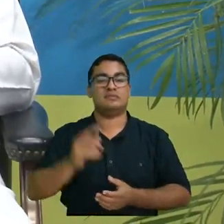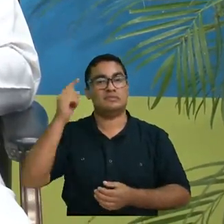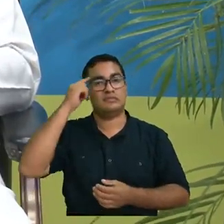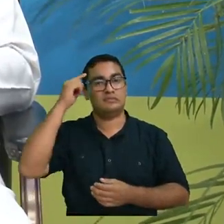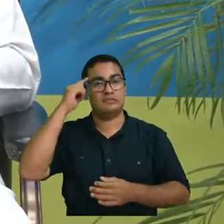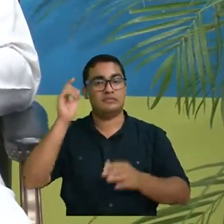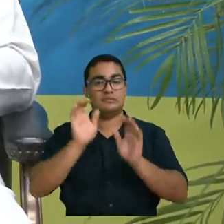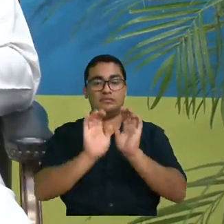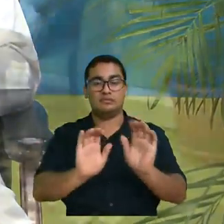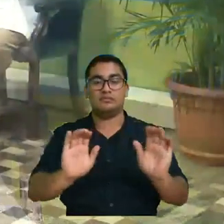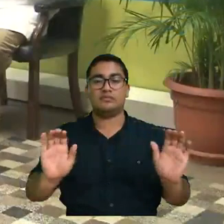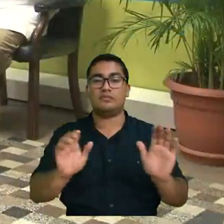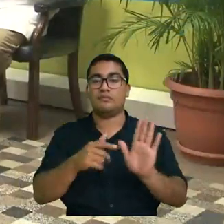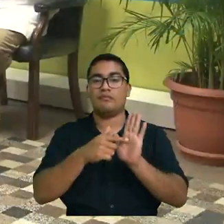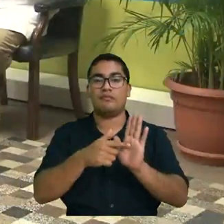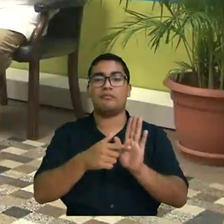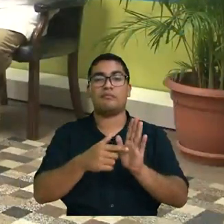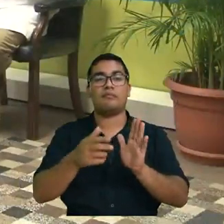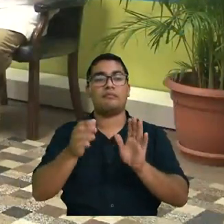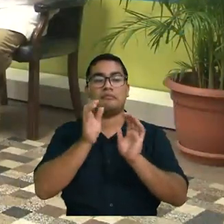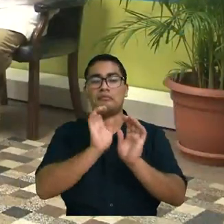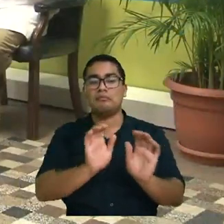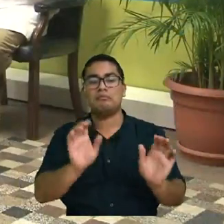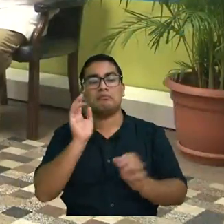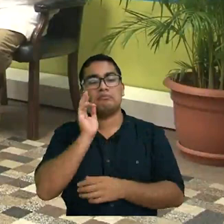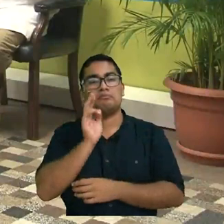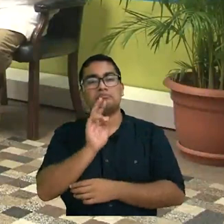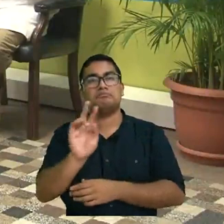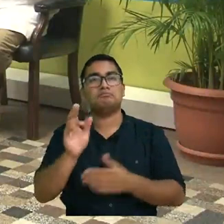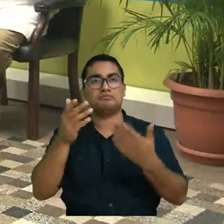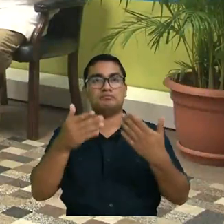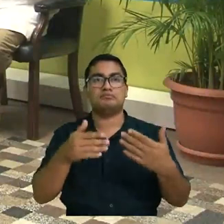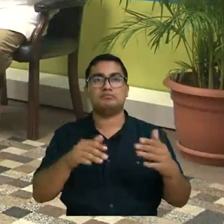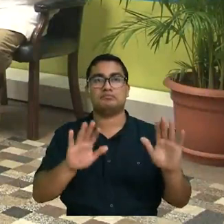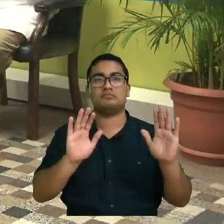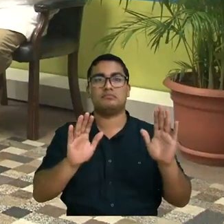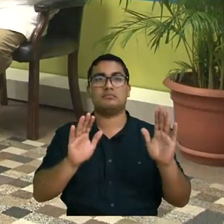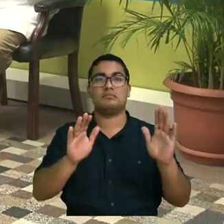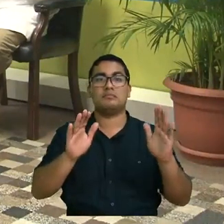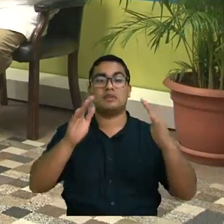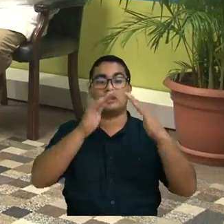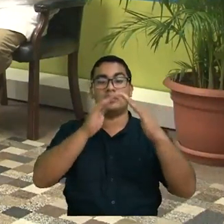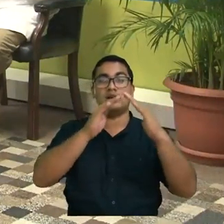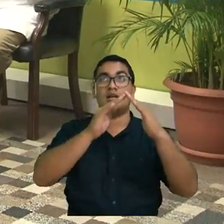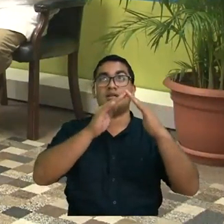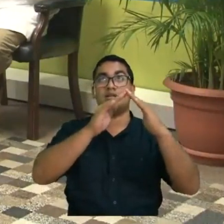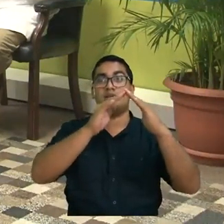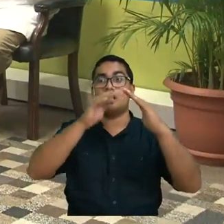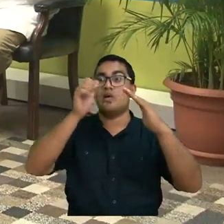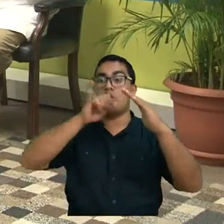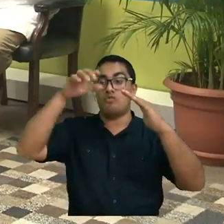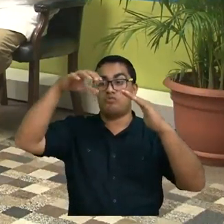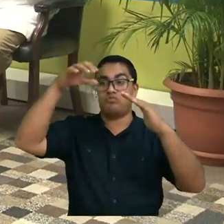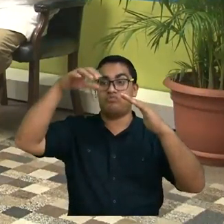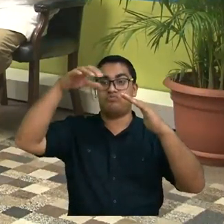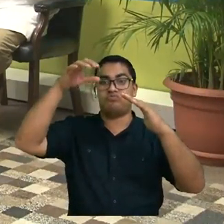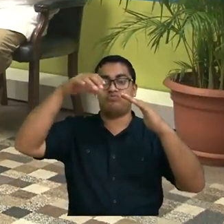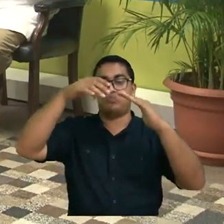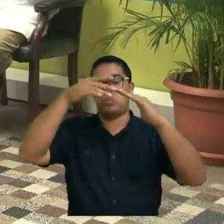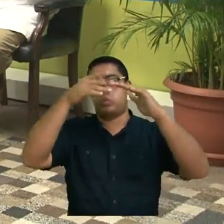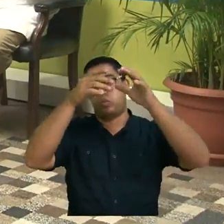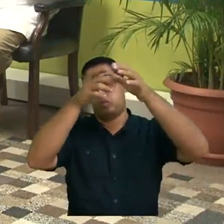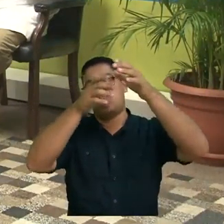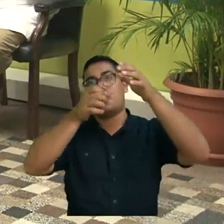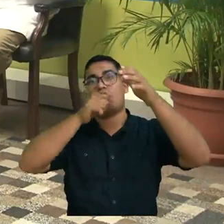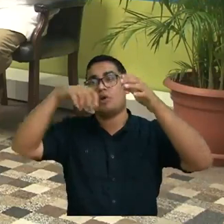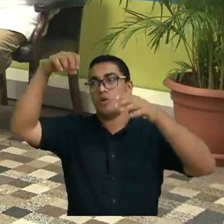que es común ver a niños que en las canaletas, en los canales de agua. Usted sabe que a veces los canales de agua